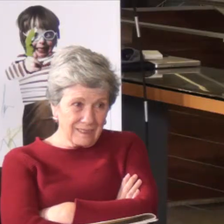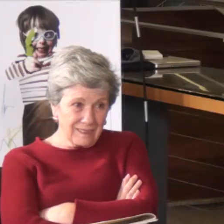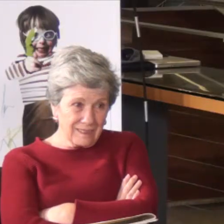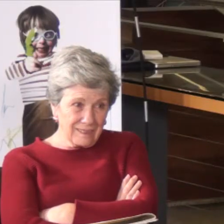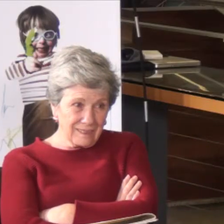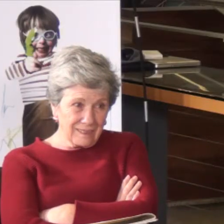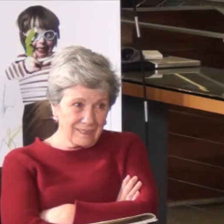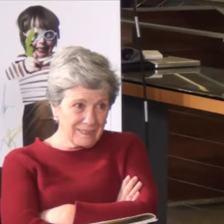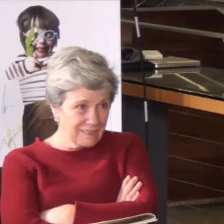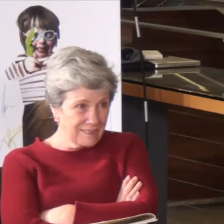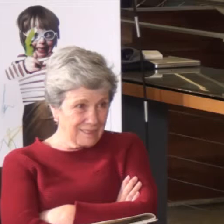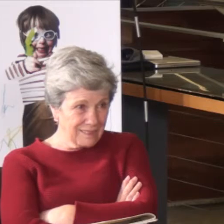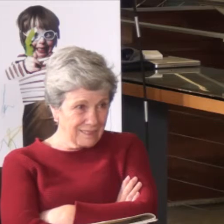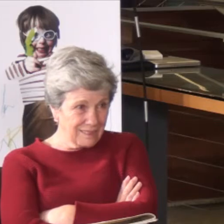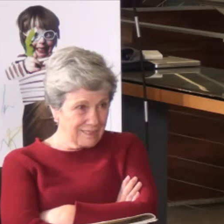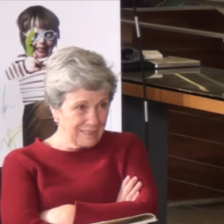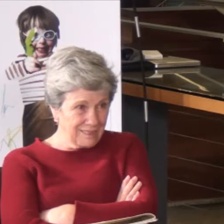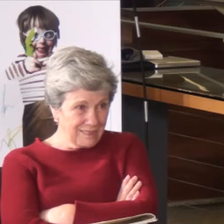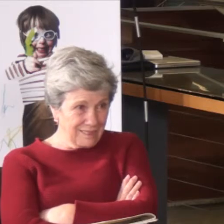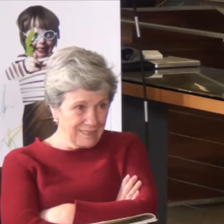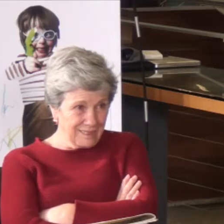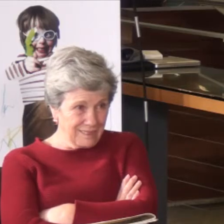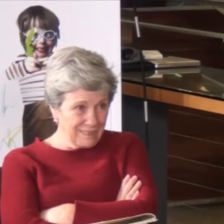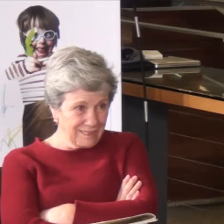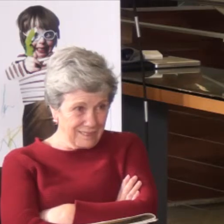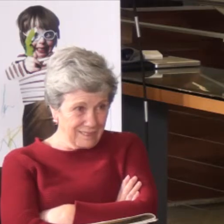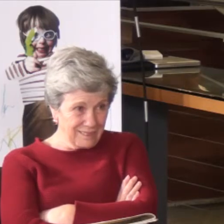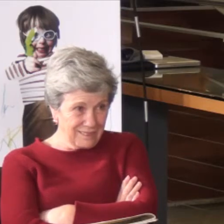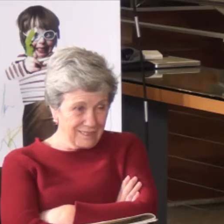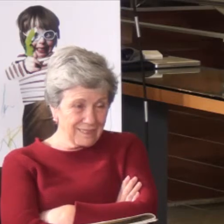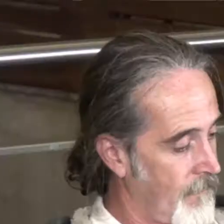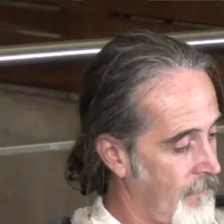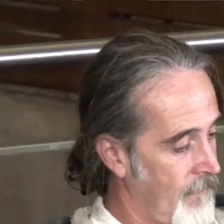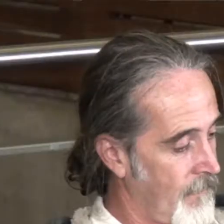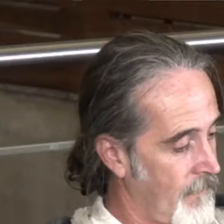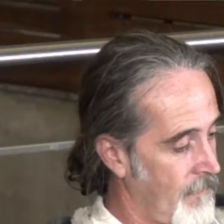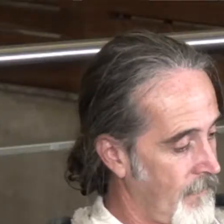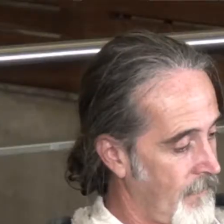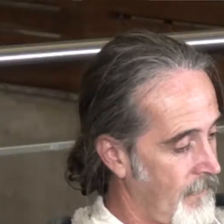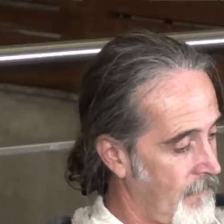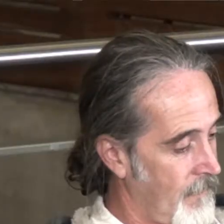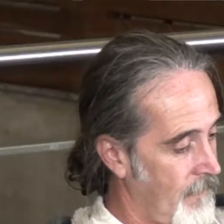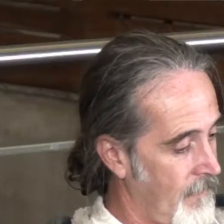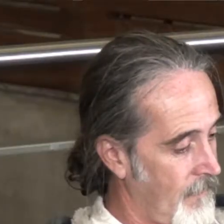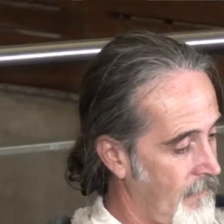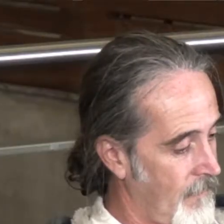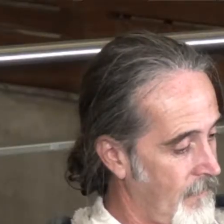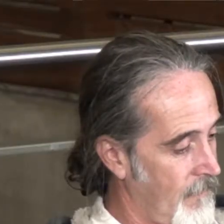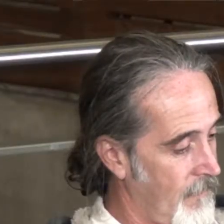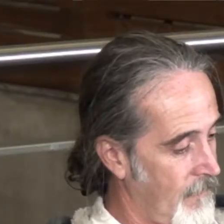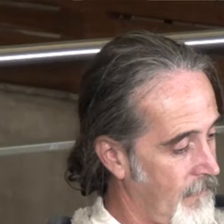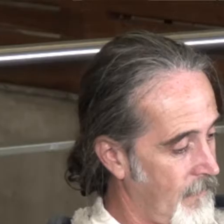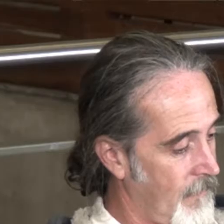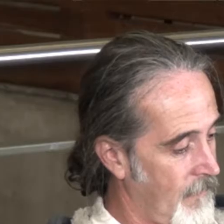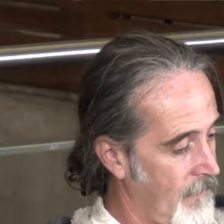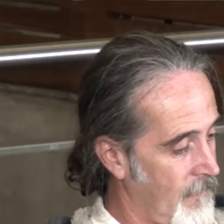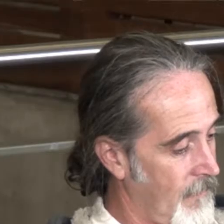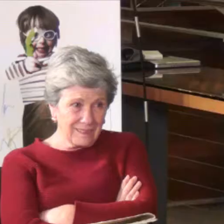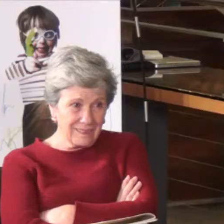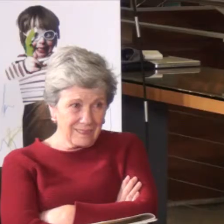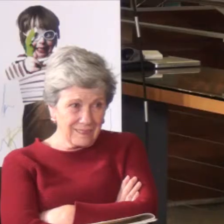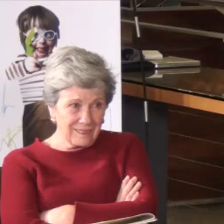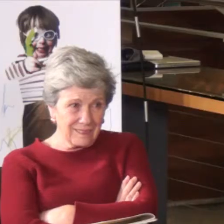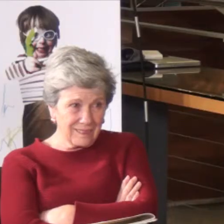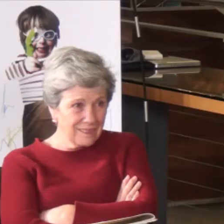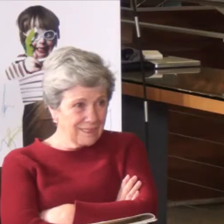este libro logra eso que conozcamos a marco y lo amemos que nos reconozcamos en las mismas dudas que